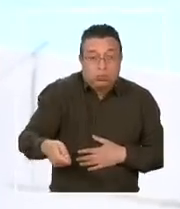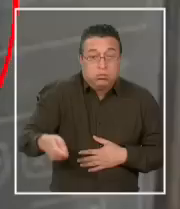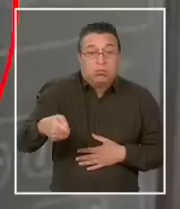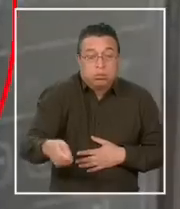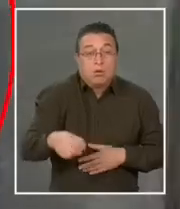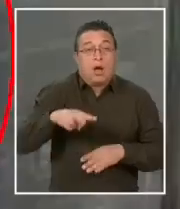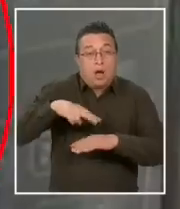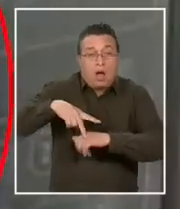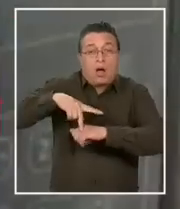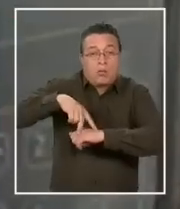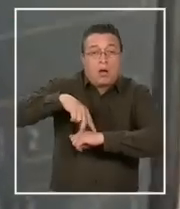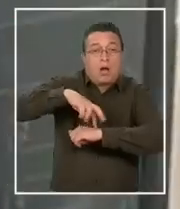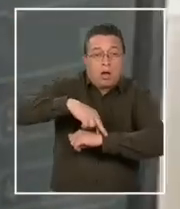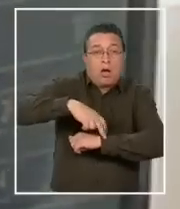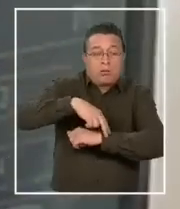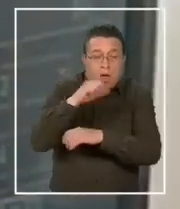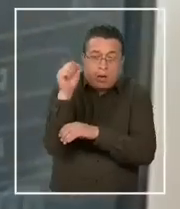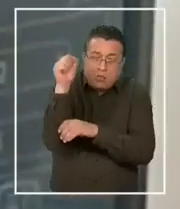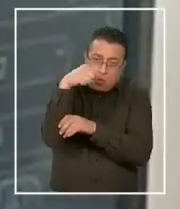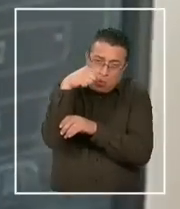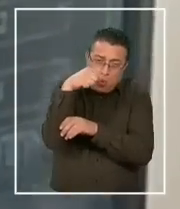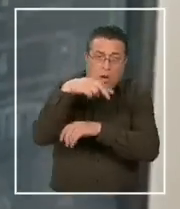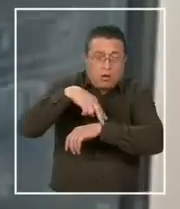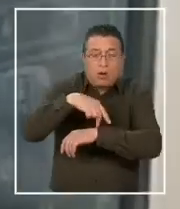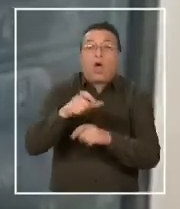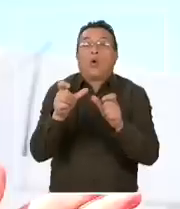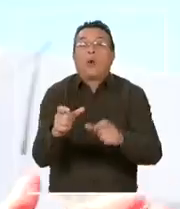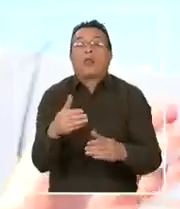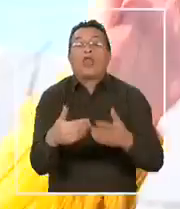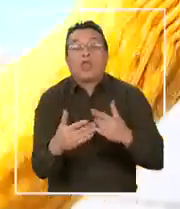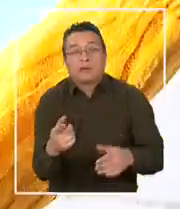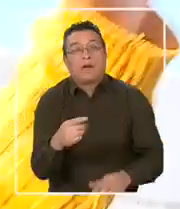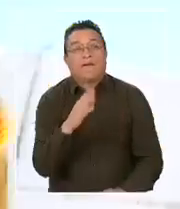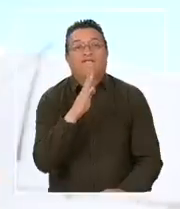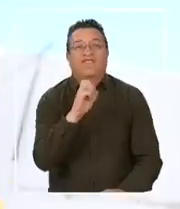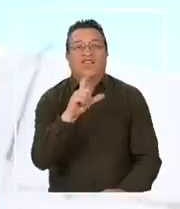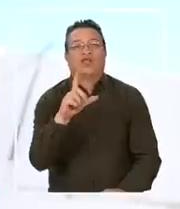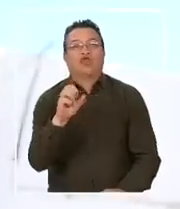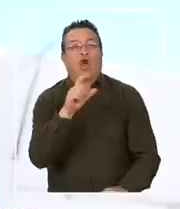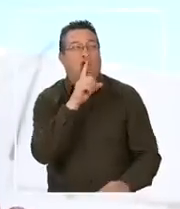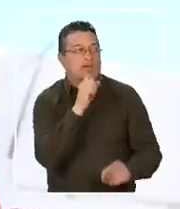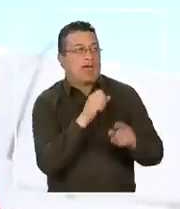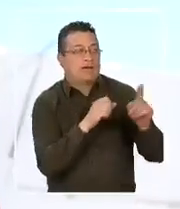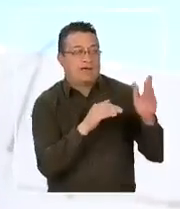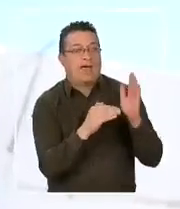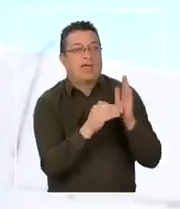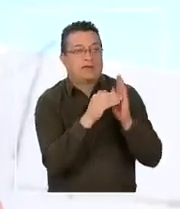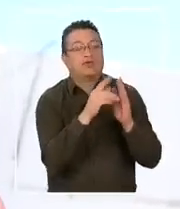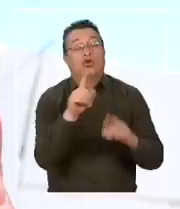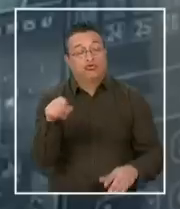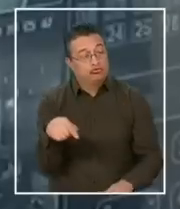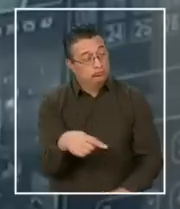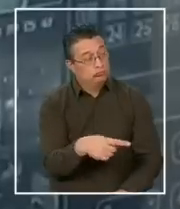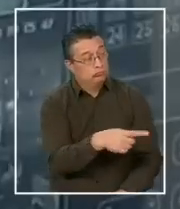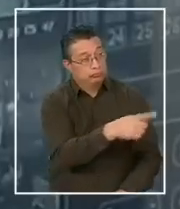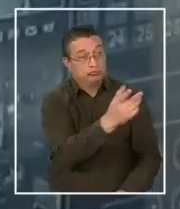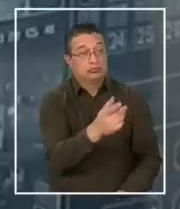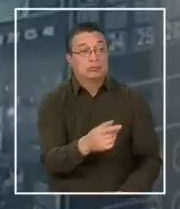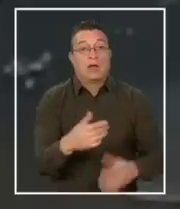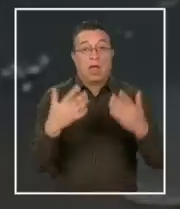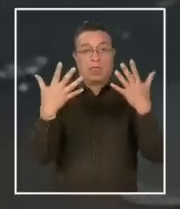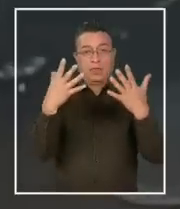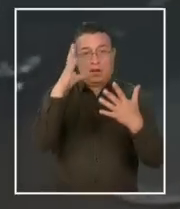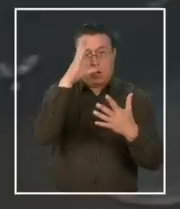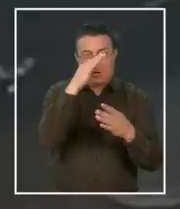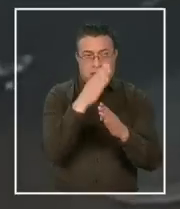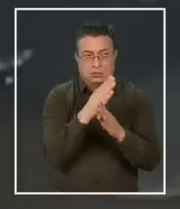caminando, muy encorvada. El guardia le pregunta dónde va al Bellota, que es el edificio, uno de los edificios, ingresa. Son pasadas las 10 de